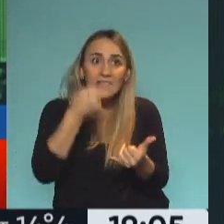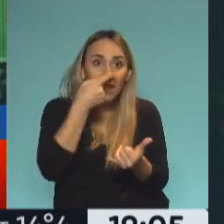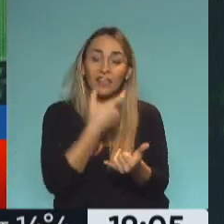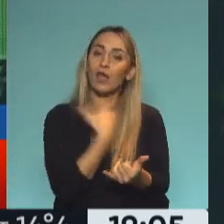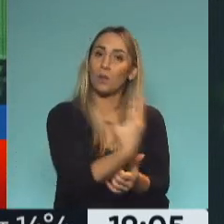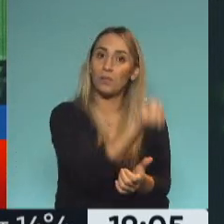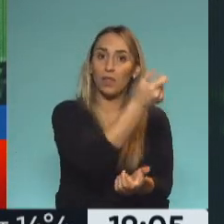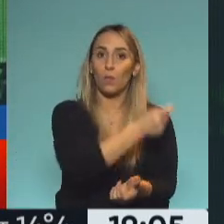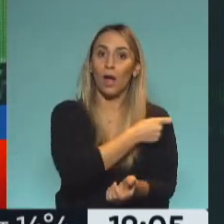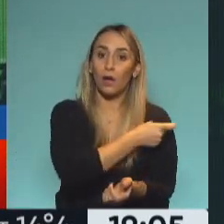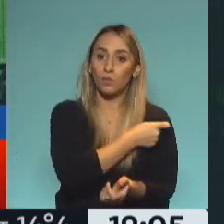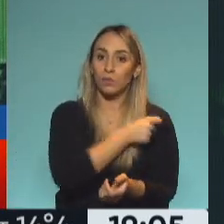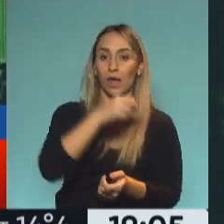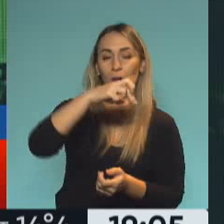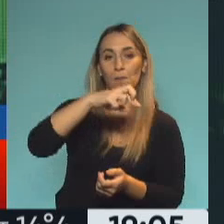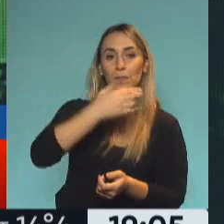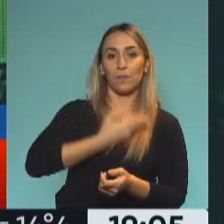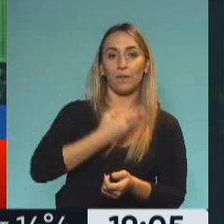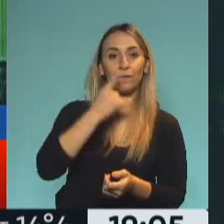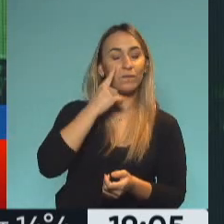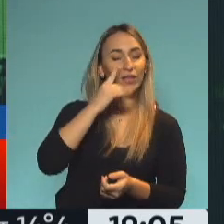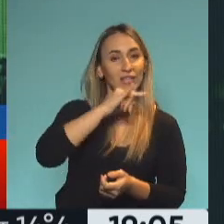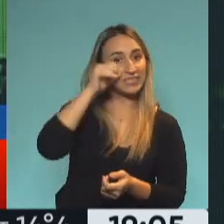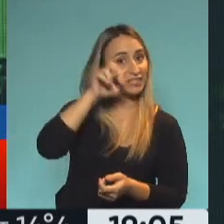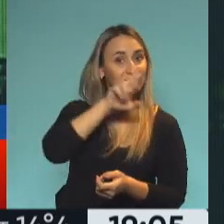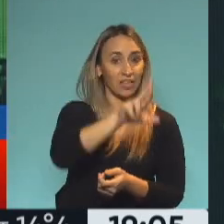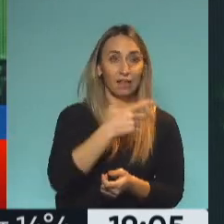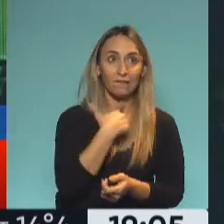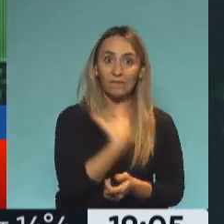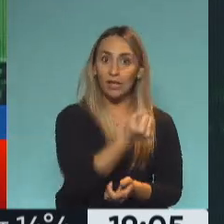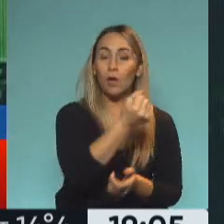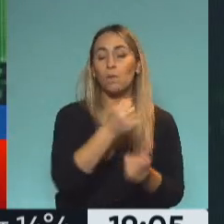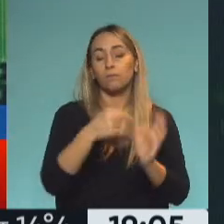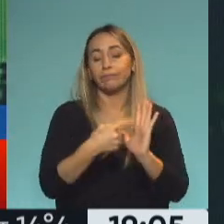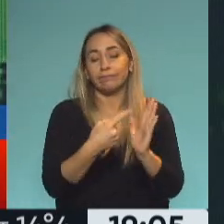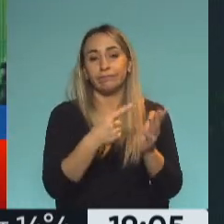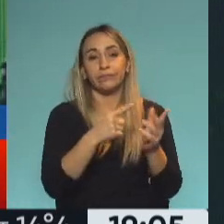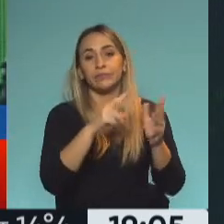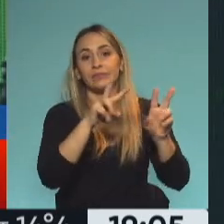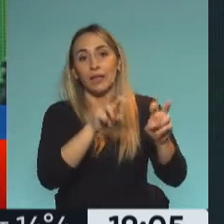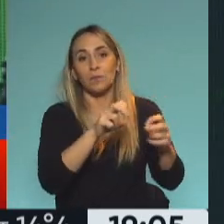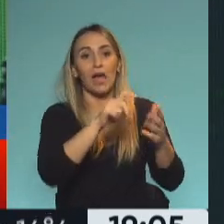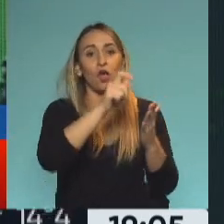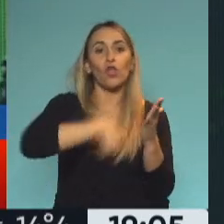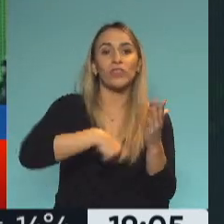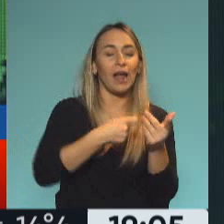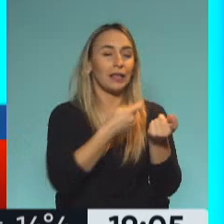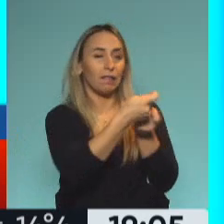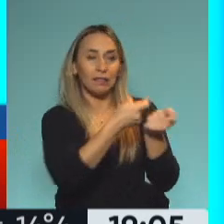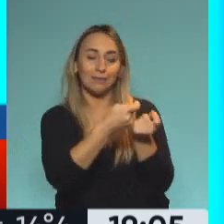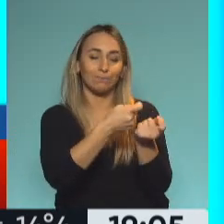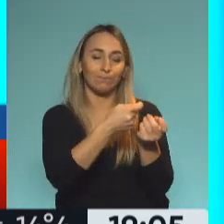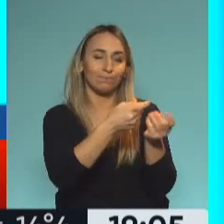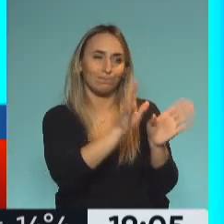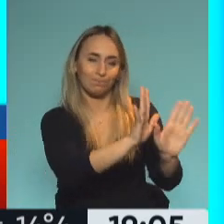claramente en la vacuna Pfizer, pero cuestiones contractuales hicieron que finalmente se inclinara por otra vacuna. ¿Cómo estás,